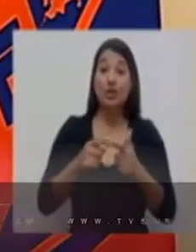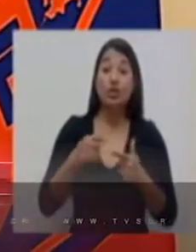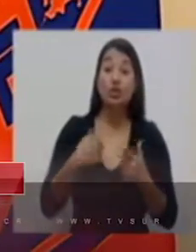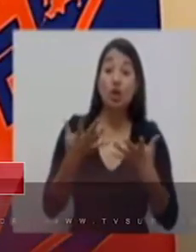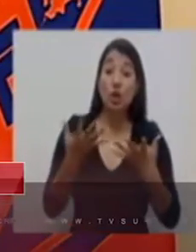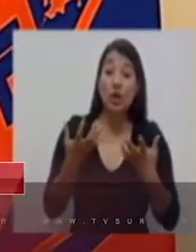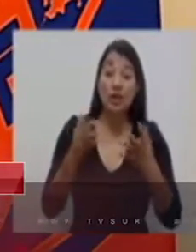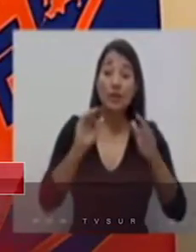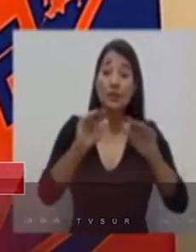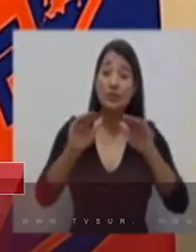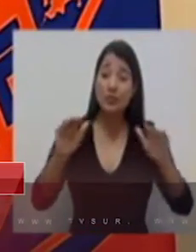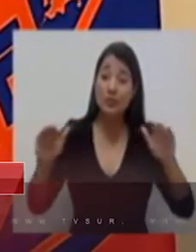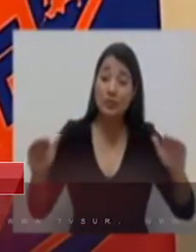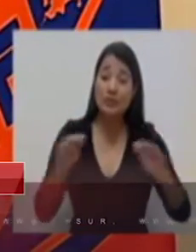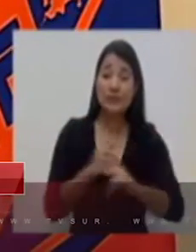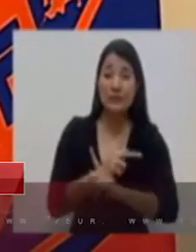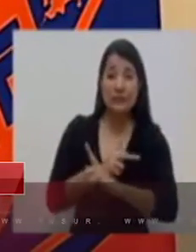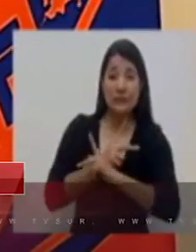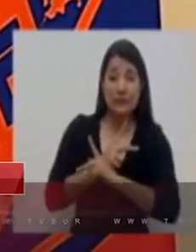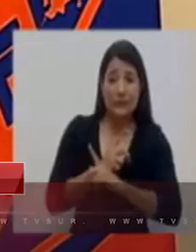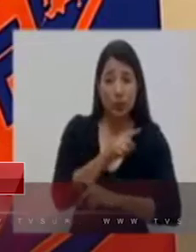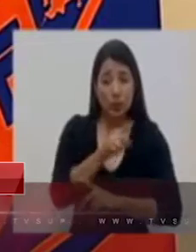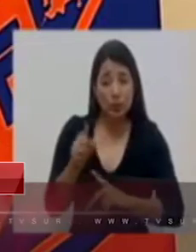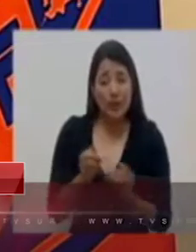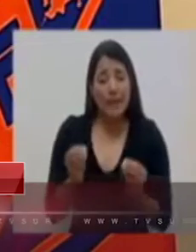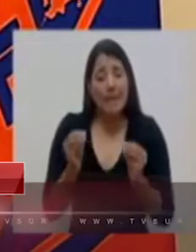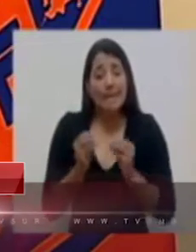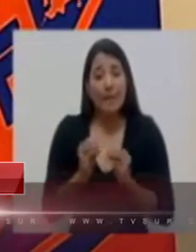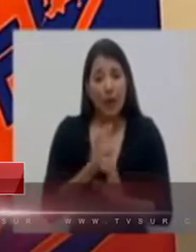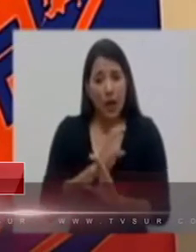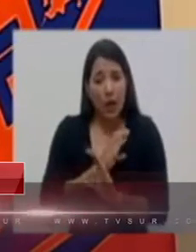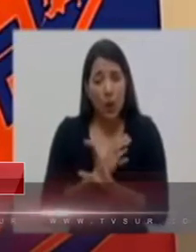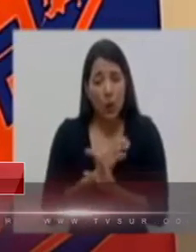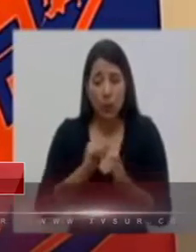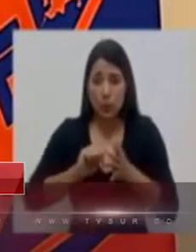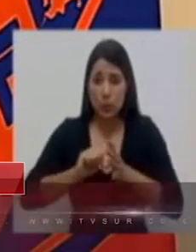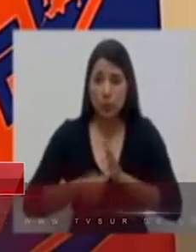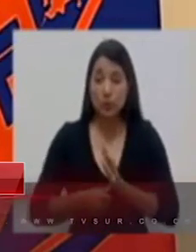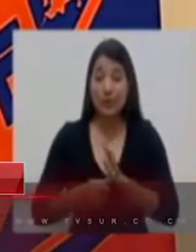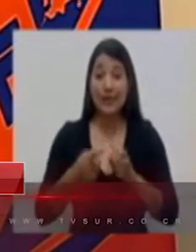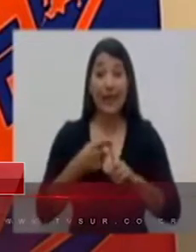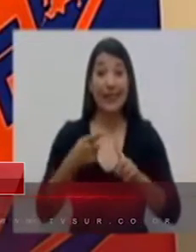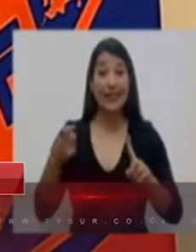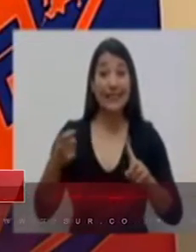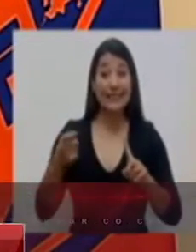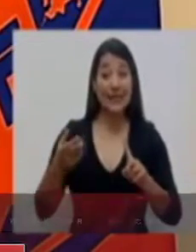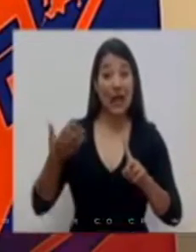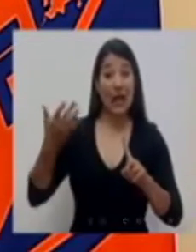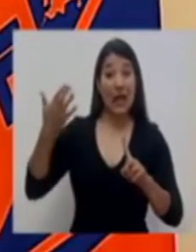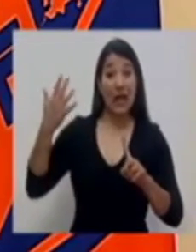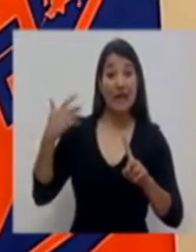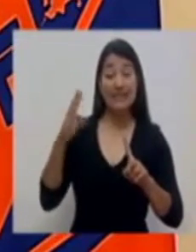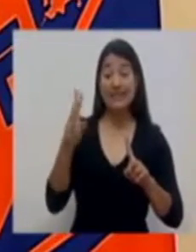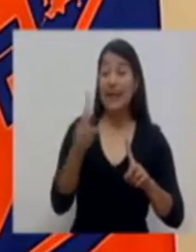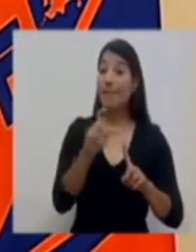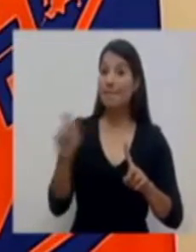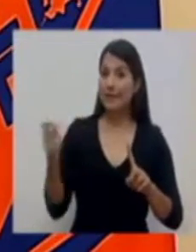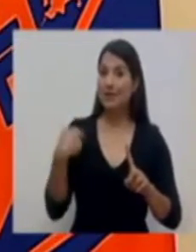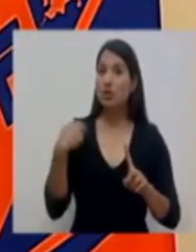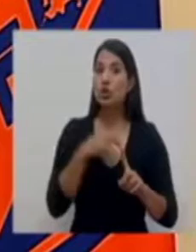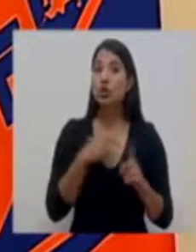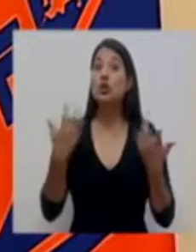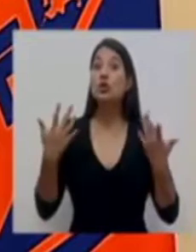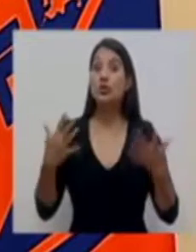la prevención al reforzar las medidas sanitarias que desde hace más de seis meses ya